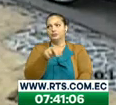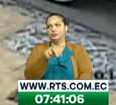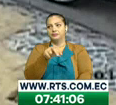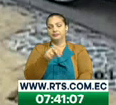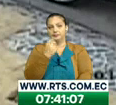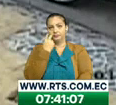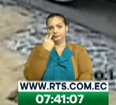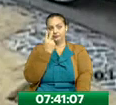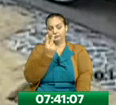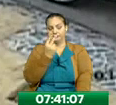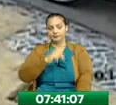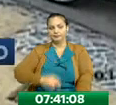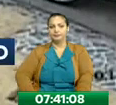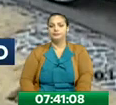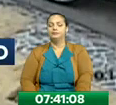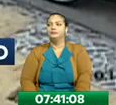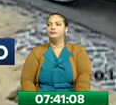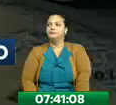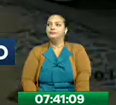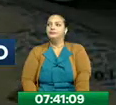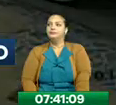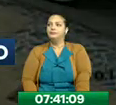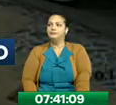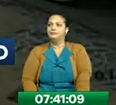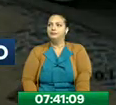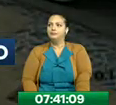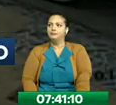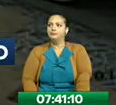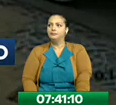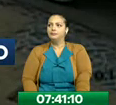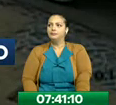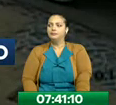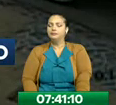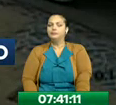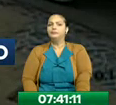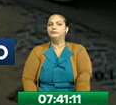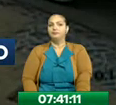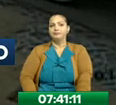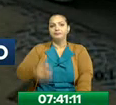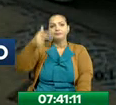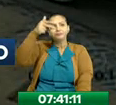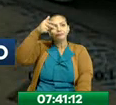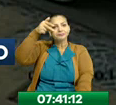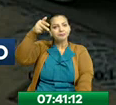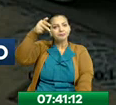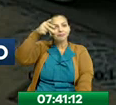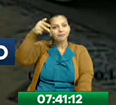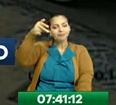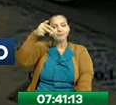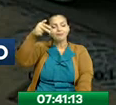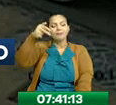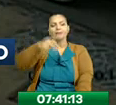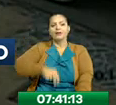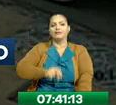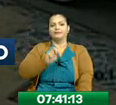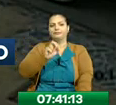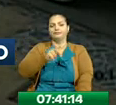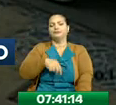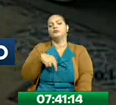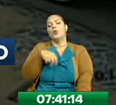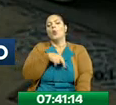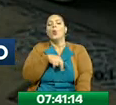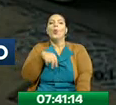aparece en escena. Sería el mismo que, según la grabación de esta cámara de seguridad, camina por el